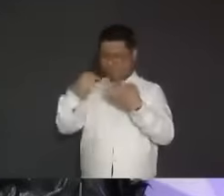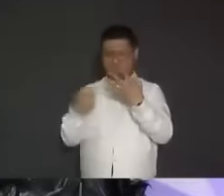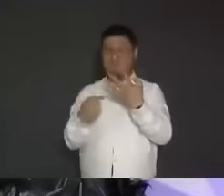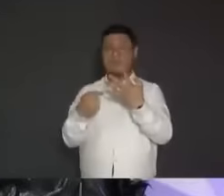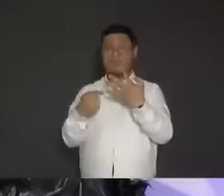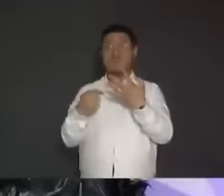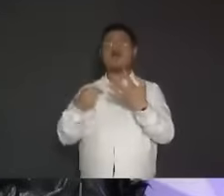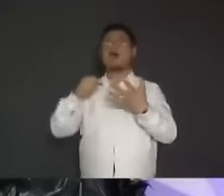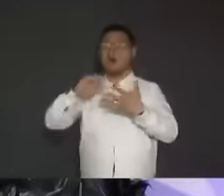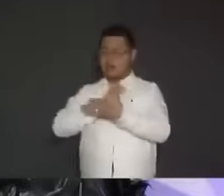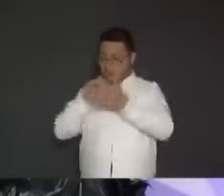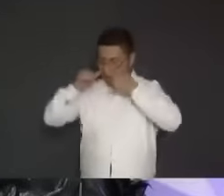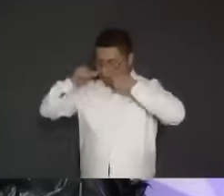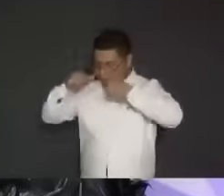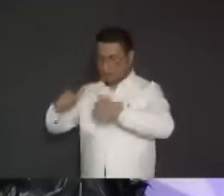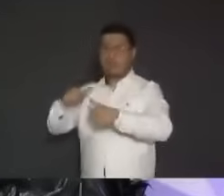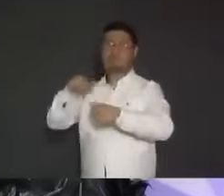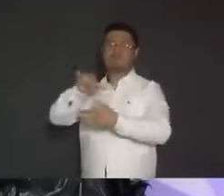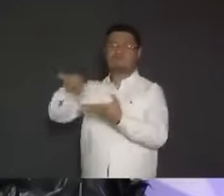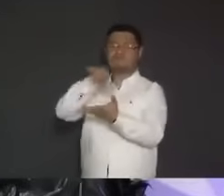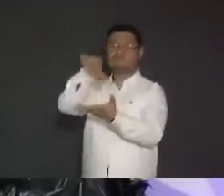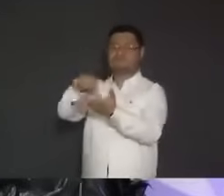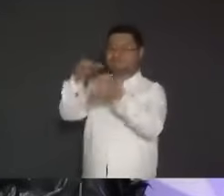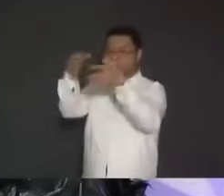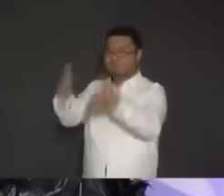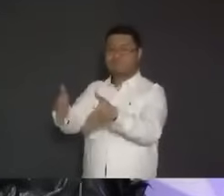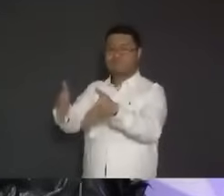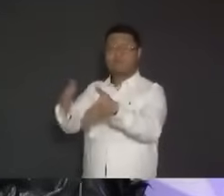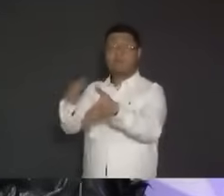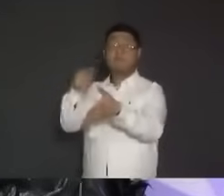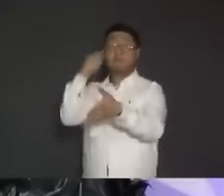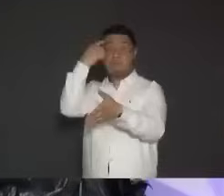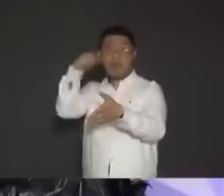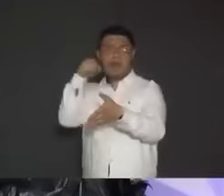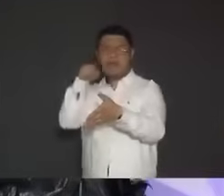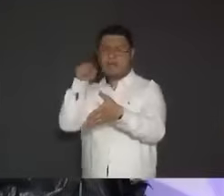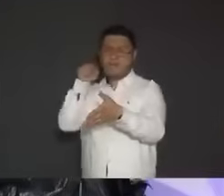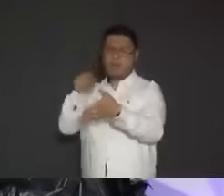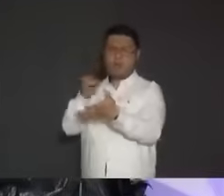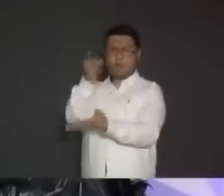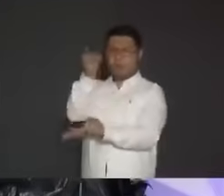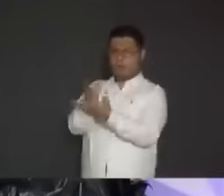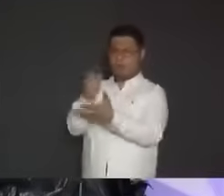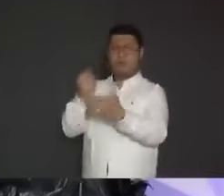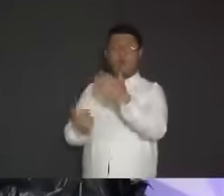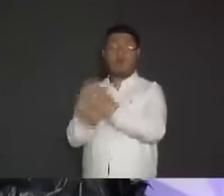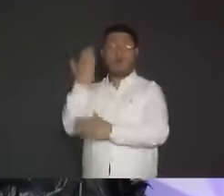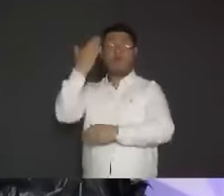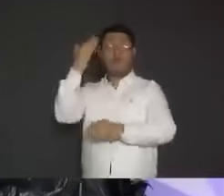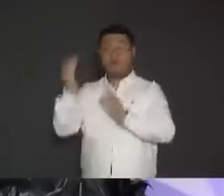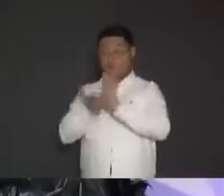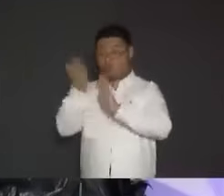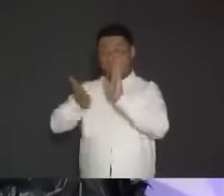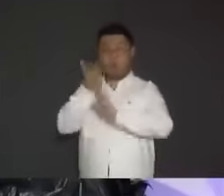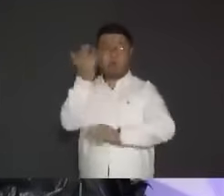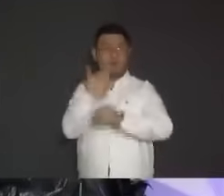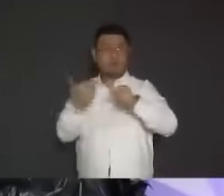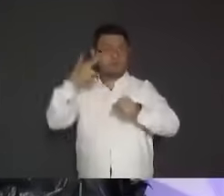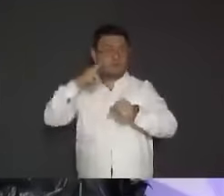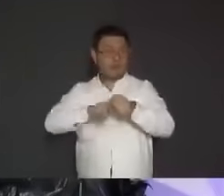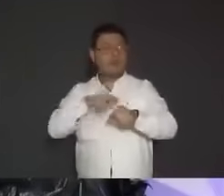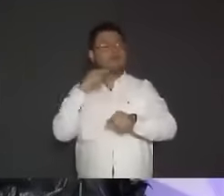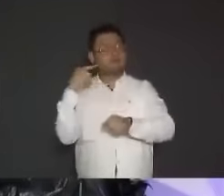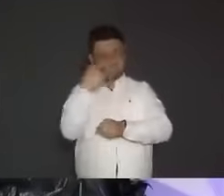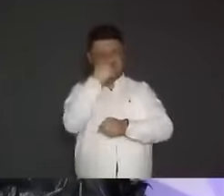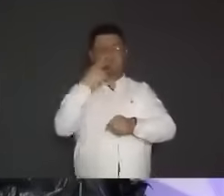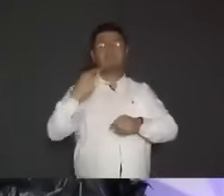parte centro del estado, para que solamente llegue al nuevo Hospital Oram que está construyendo en Yucatán nuestro